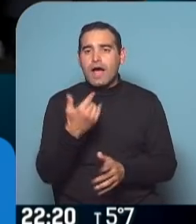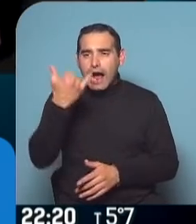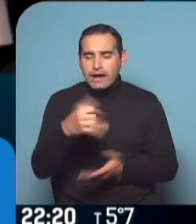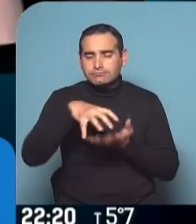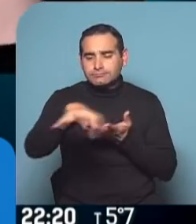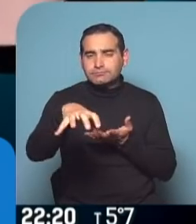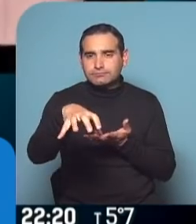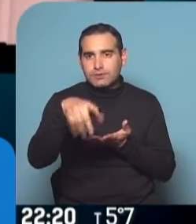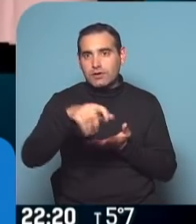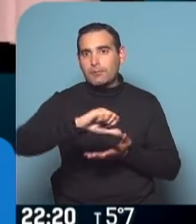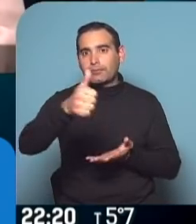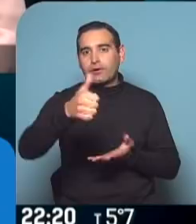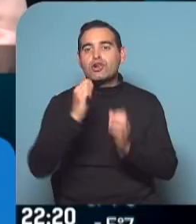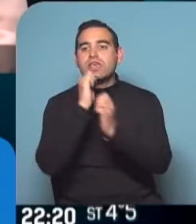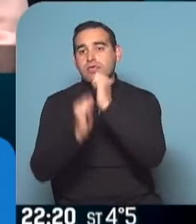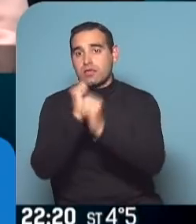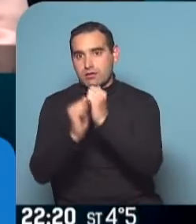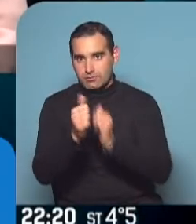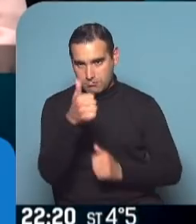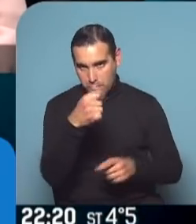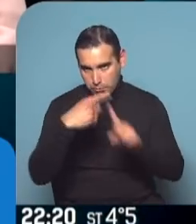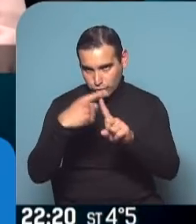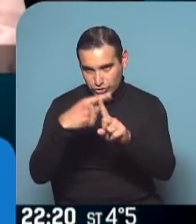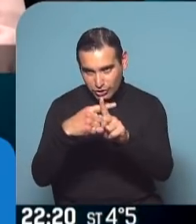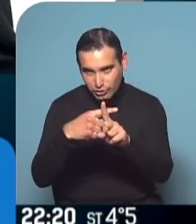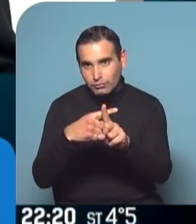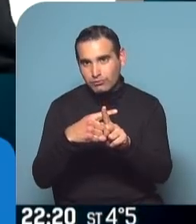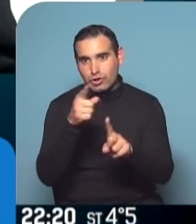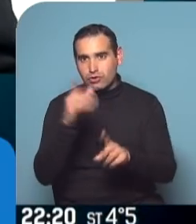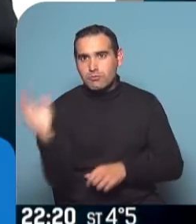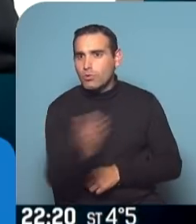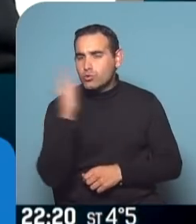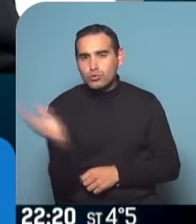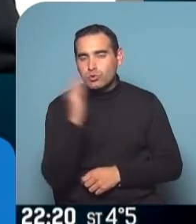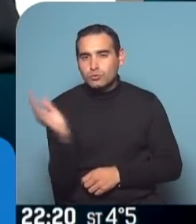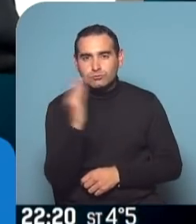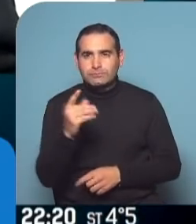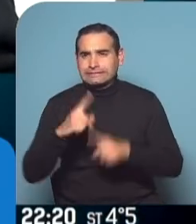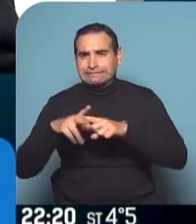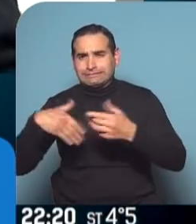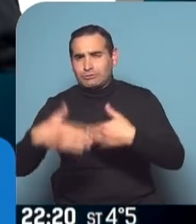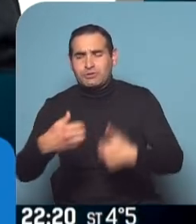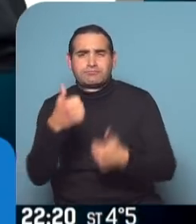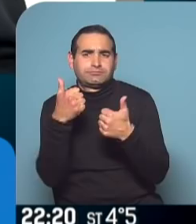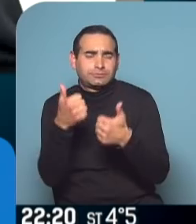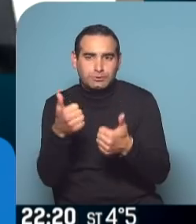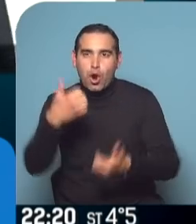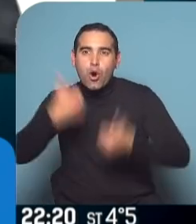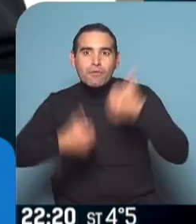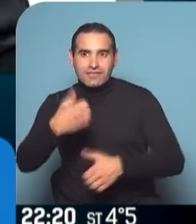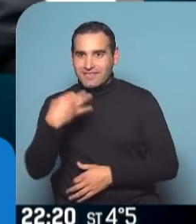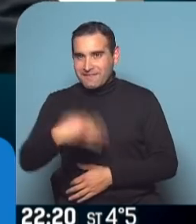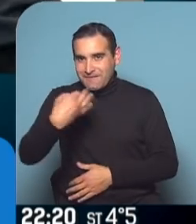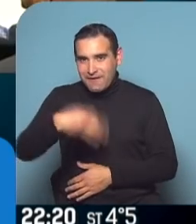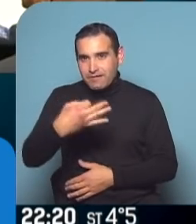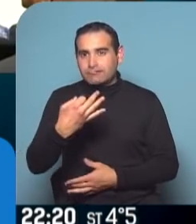que gana, que es el sector industrial, sobre todo el que tiene unos altos niveles de productividad, tecnologías de punta, que puede competir bien. El sector